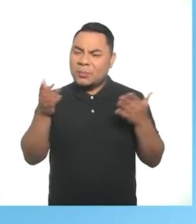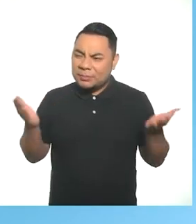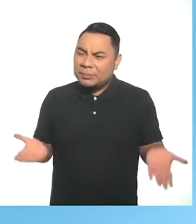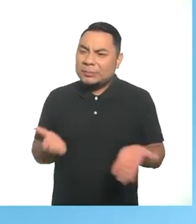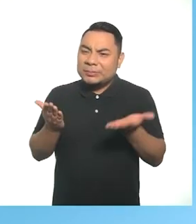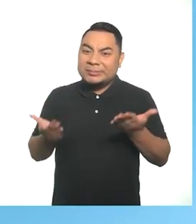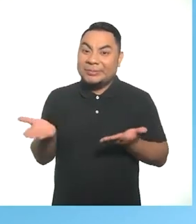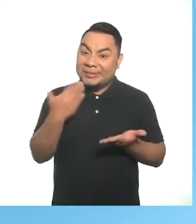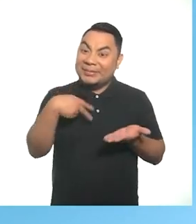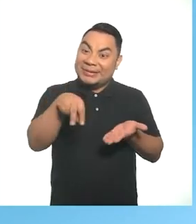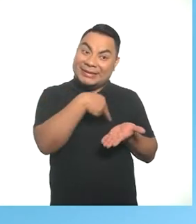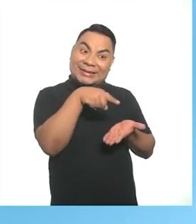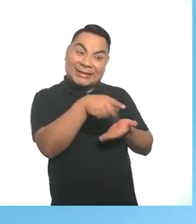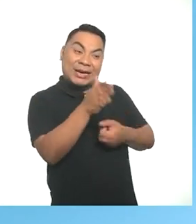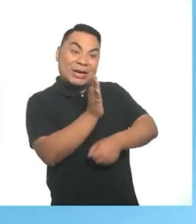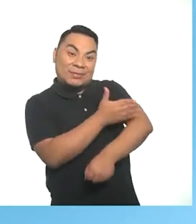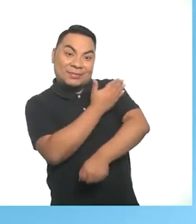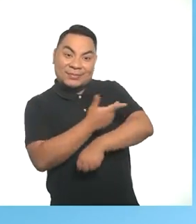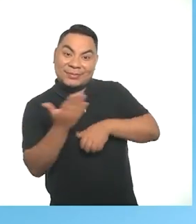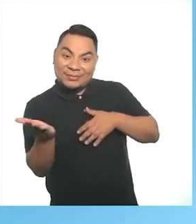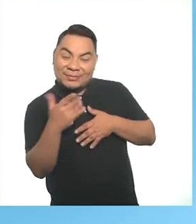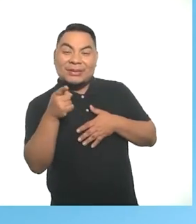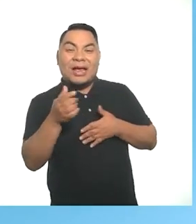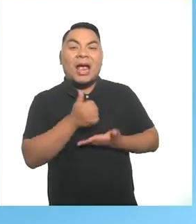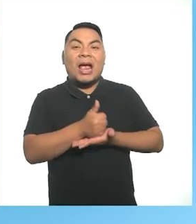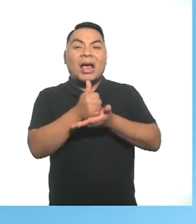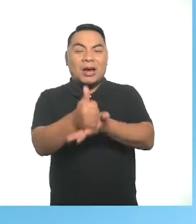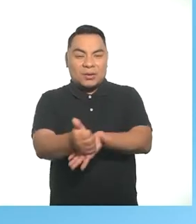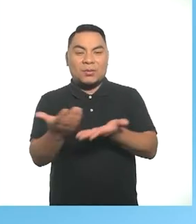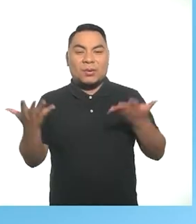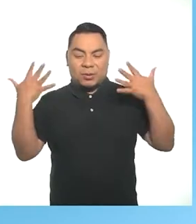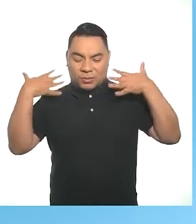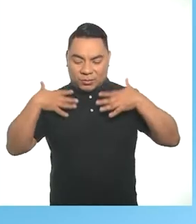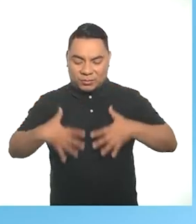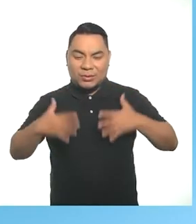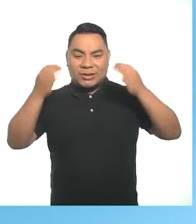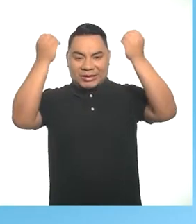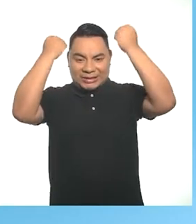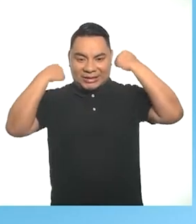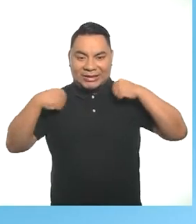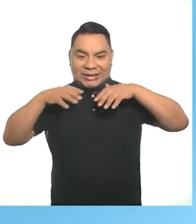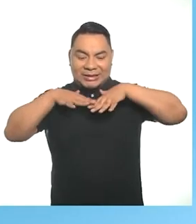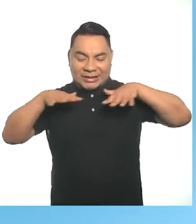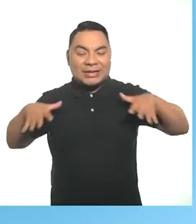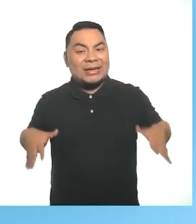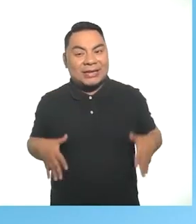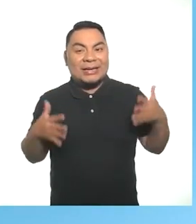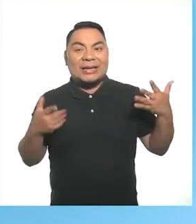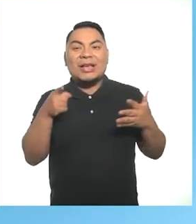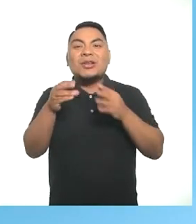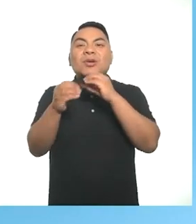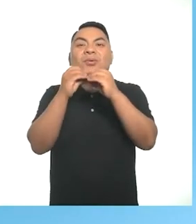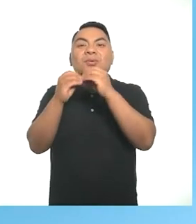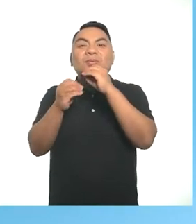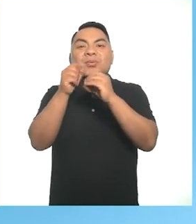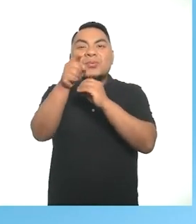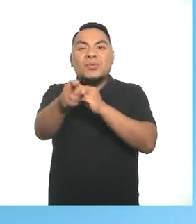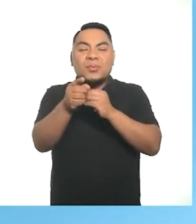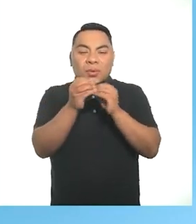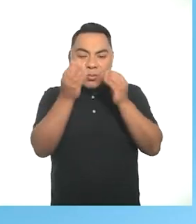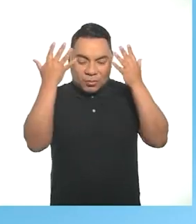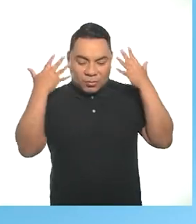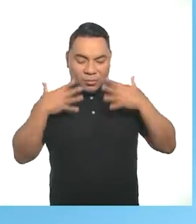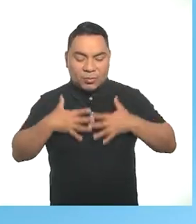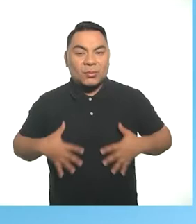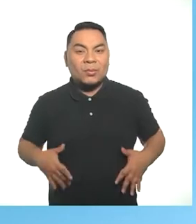motívenle a iniciar el baile y ayúdenle a colocarse el poncho o liguilla que han conseguido